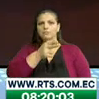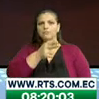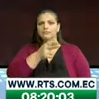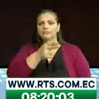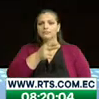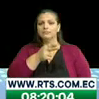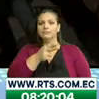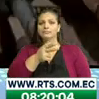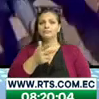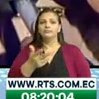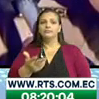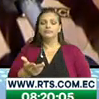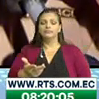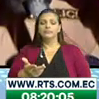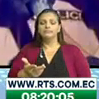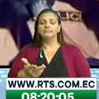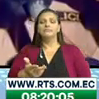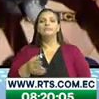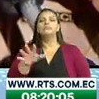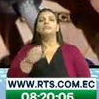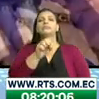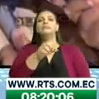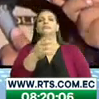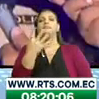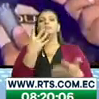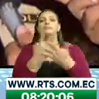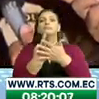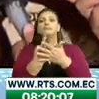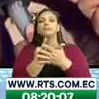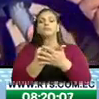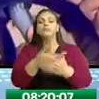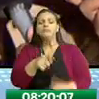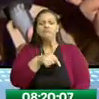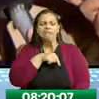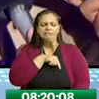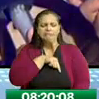¿Sí o no? Y con el cargo de conciencia también. Y no, si es que tiene. Pues.